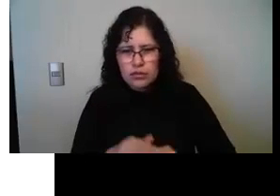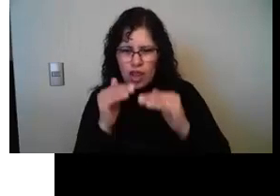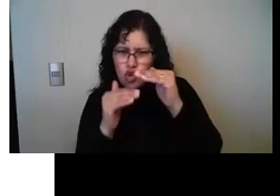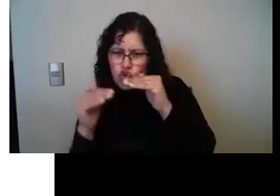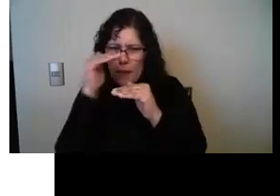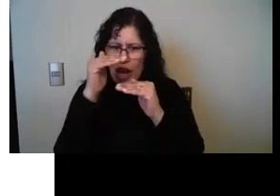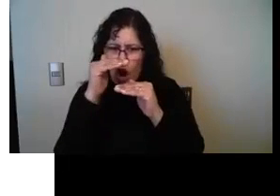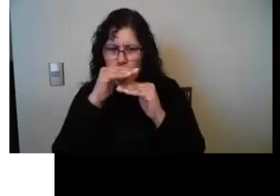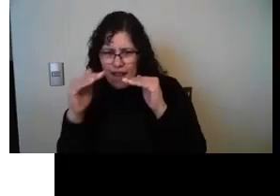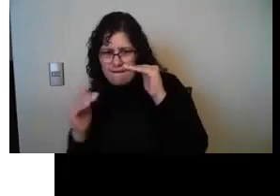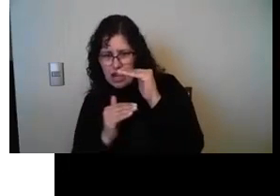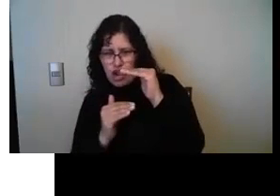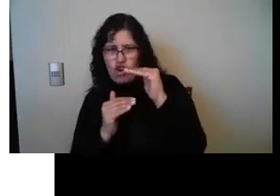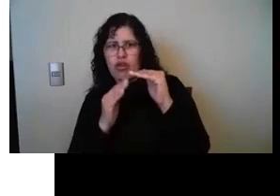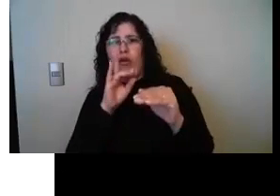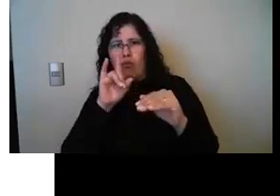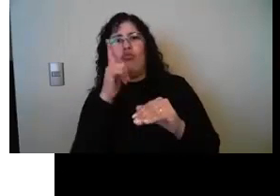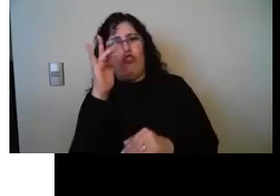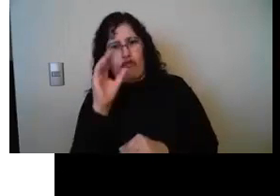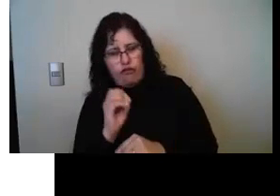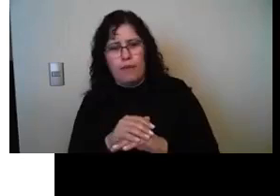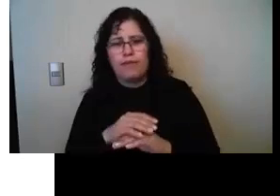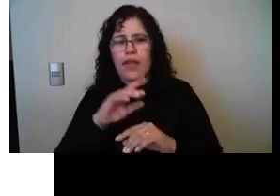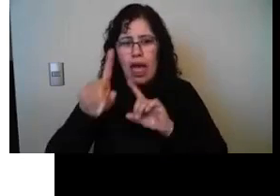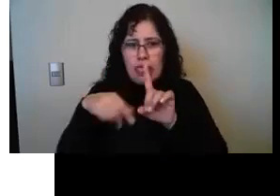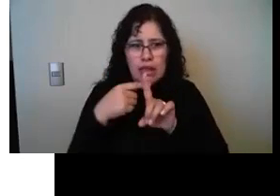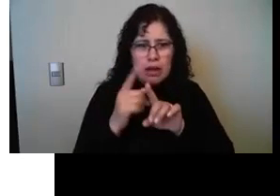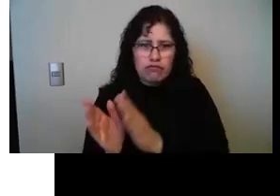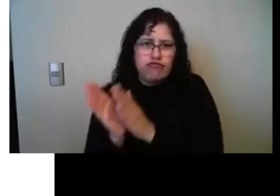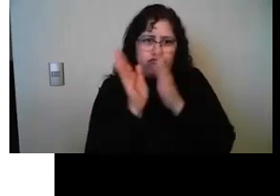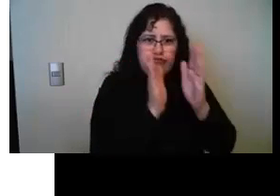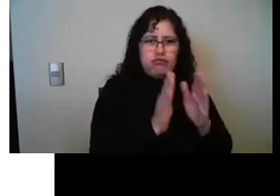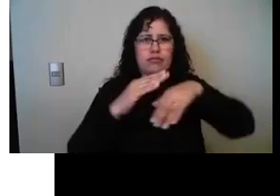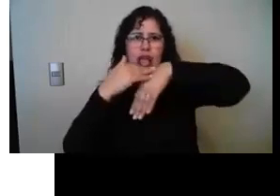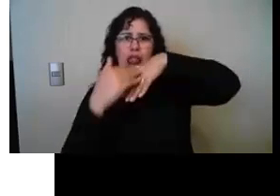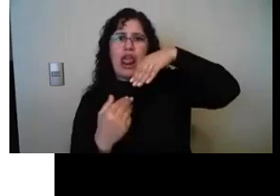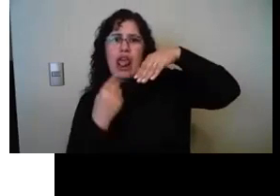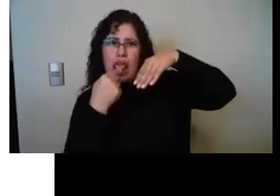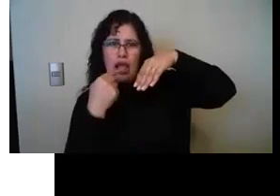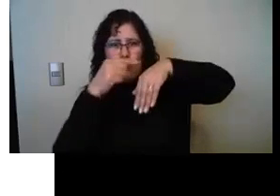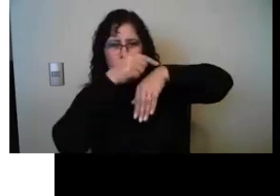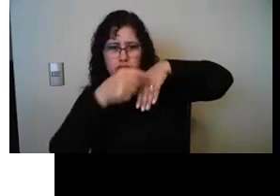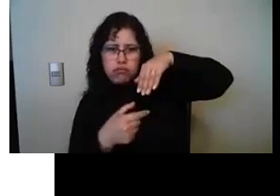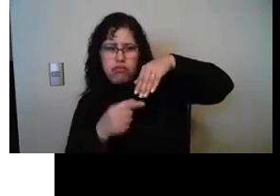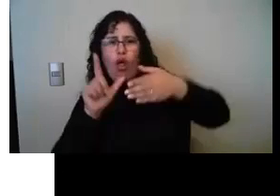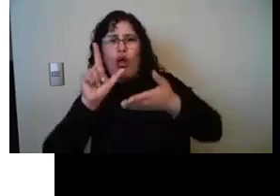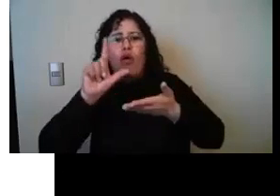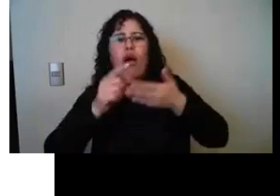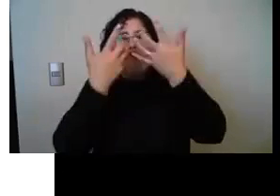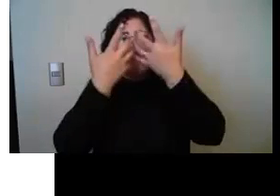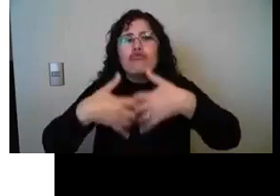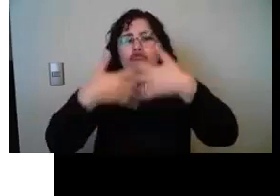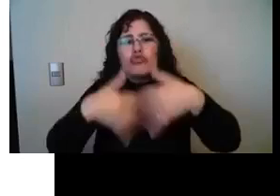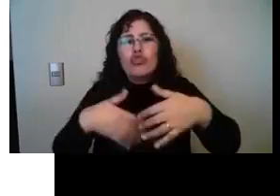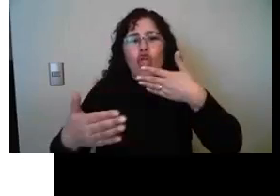parte inferior. Y dibujado, ¿cierto?, la lengua con los territorios funcionales del